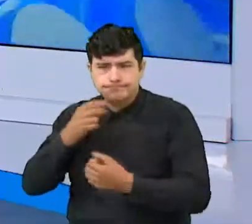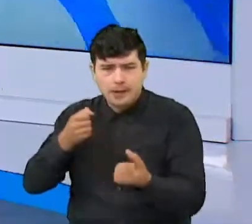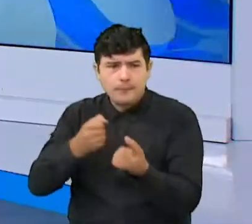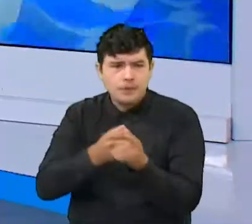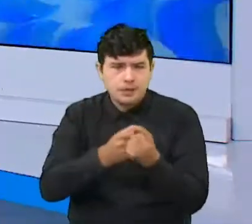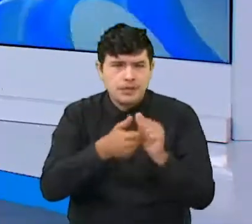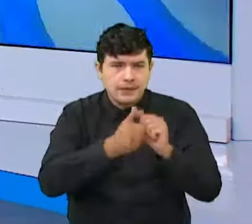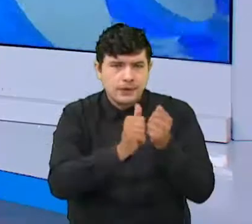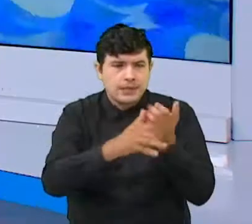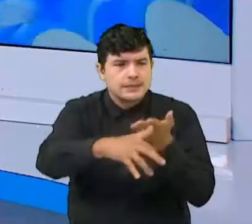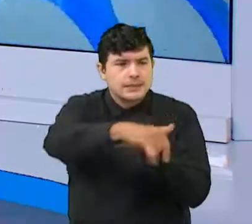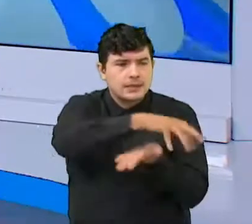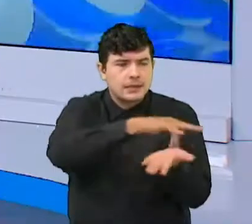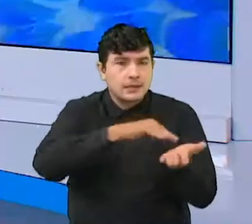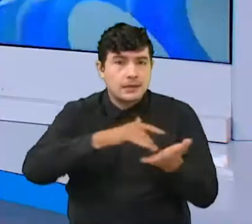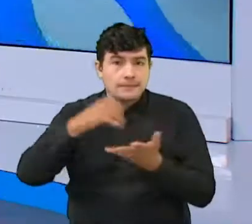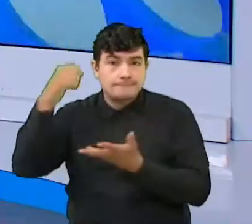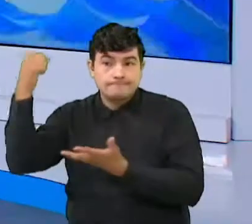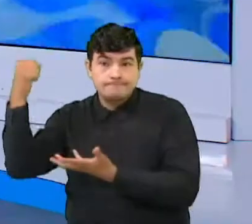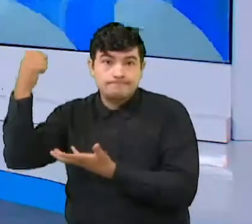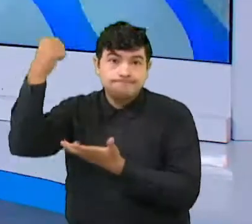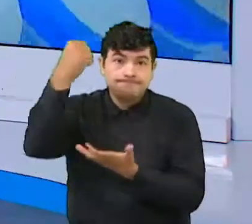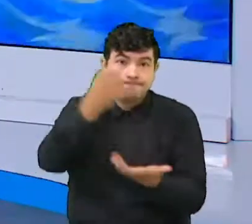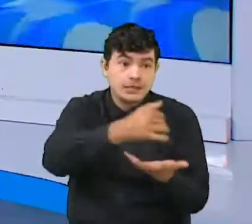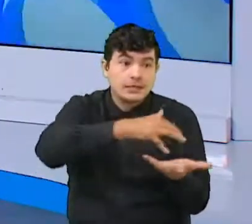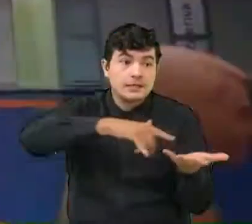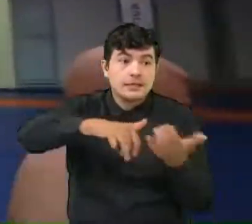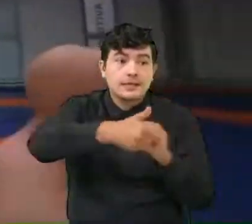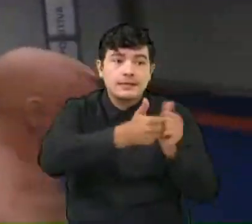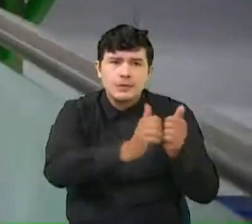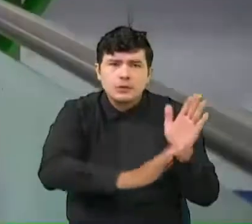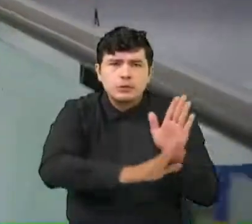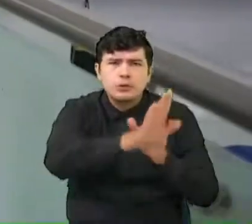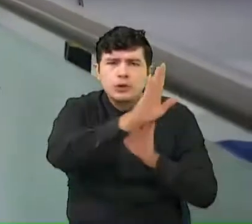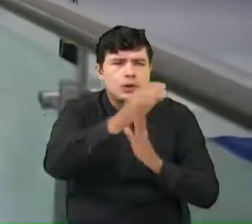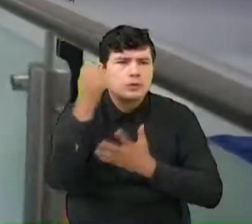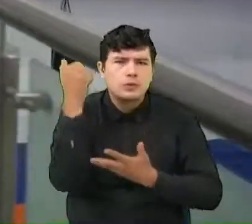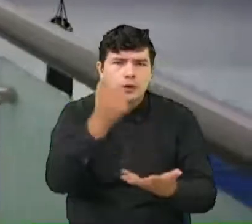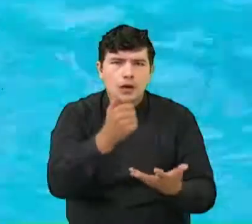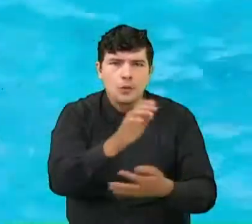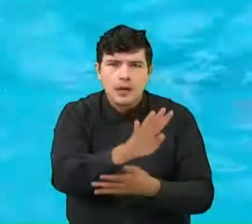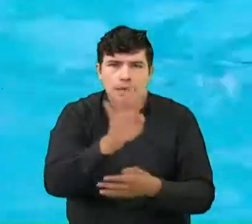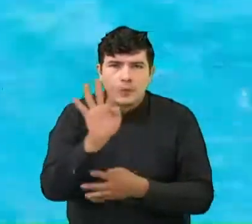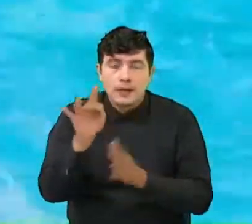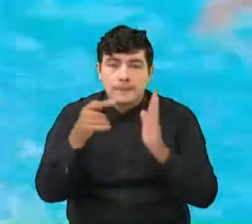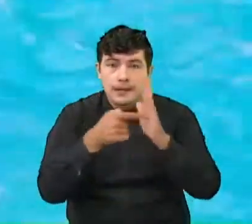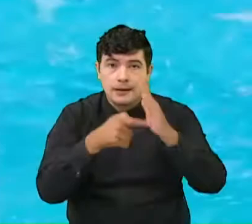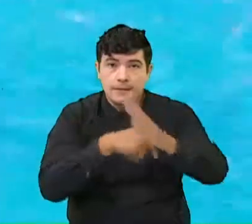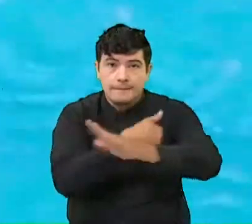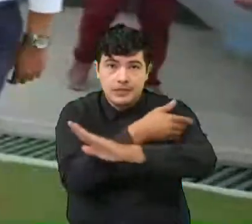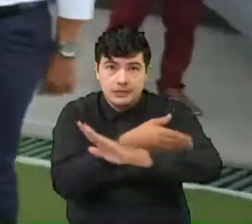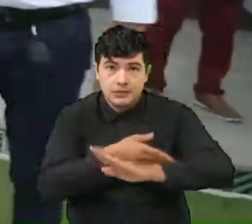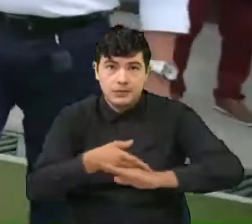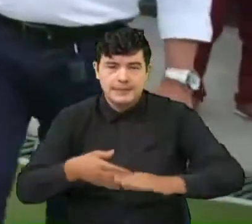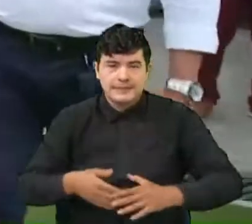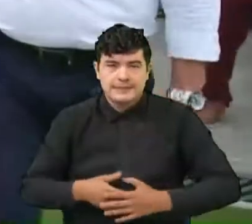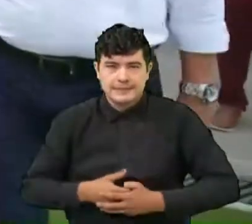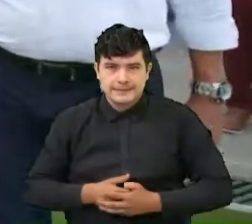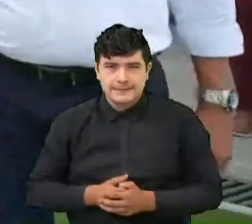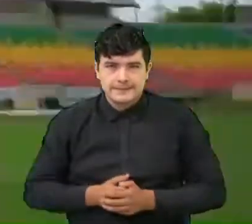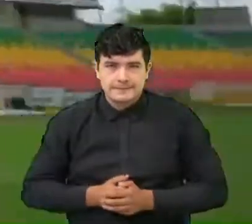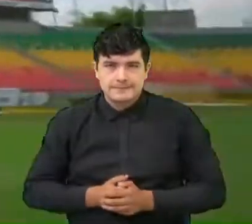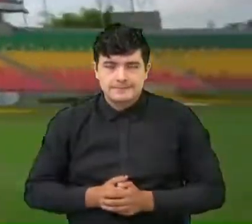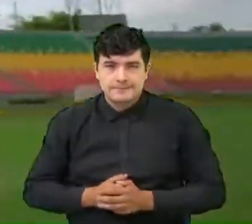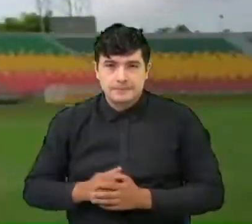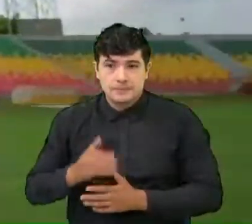superior a los 44 mil millones de pesos. El anuncio para el deporte santandereano con esta histórica inversión